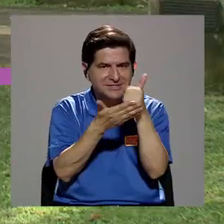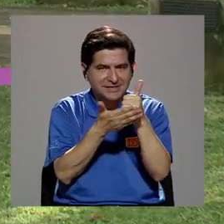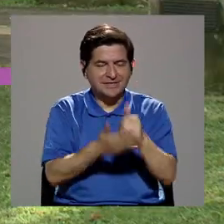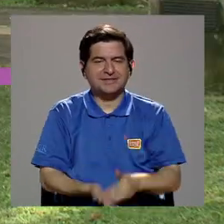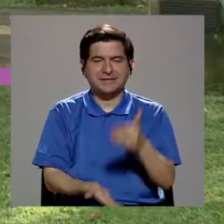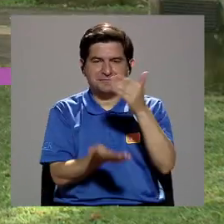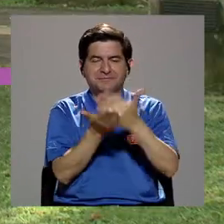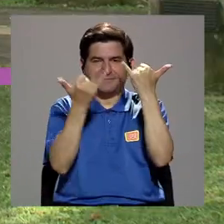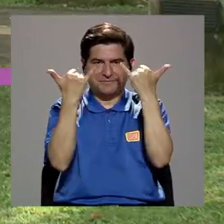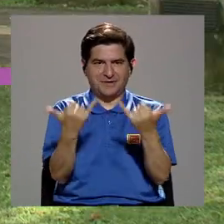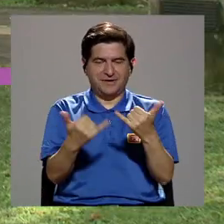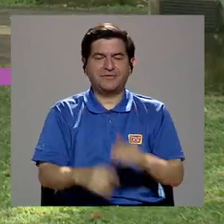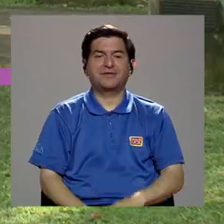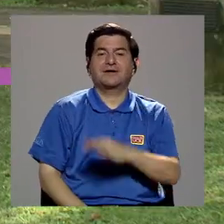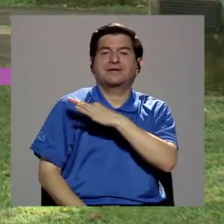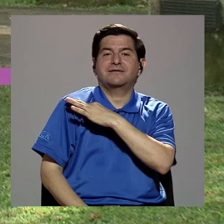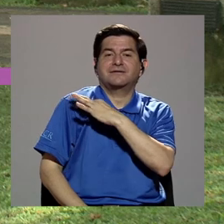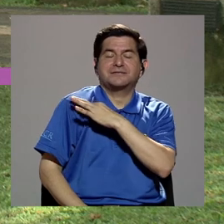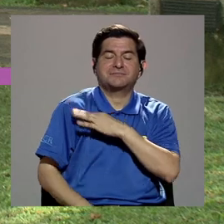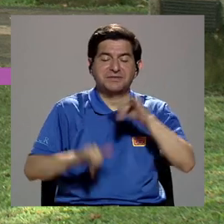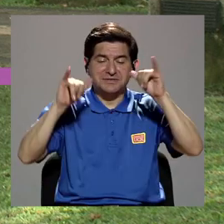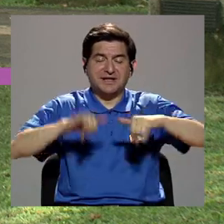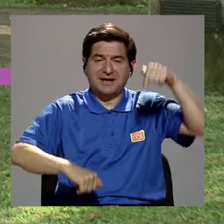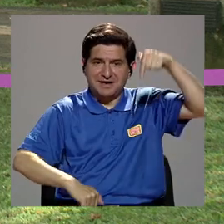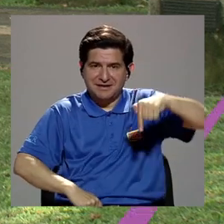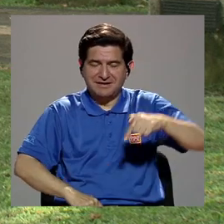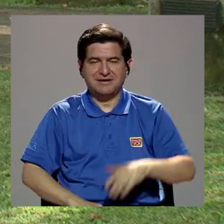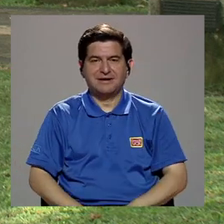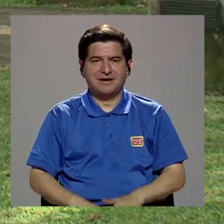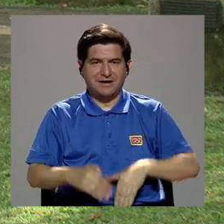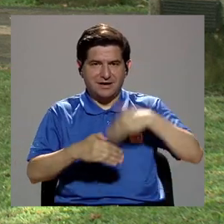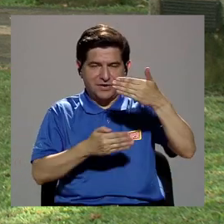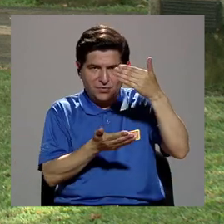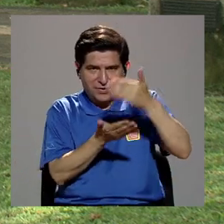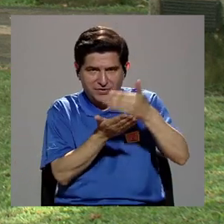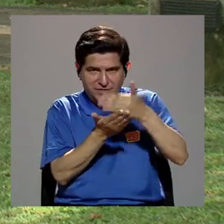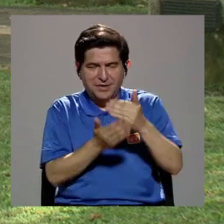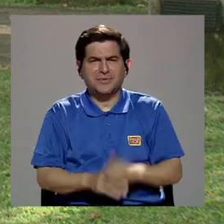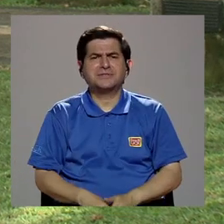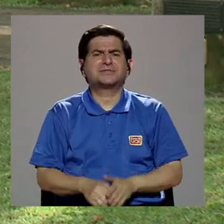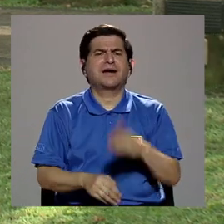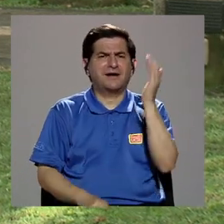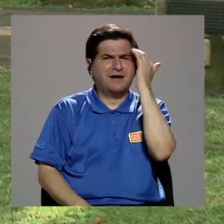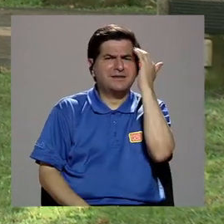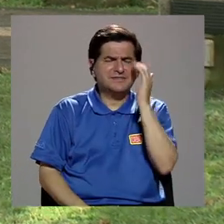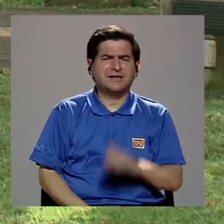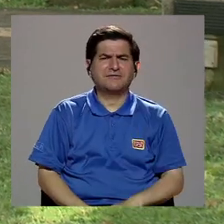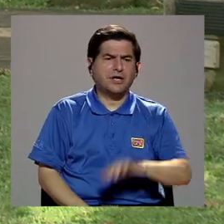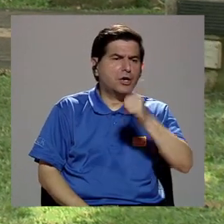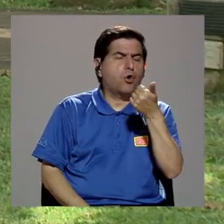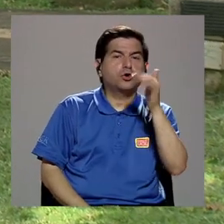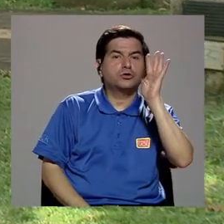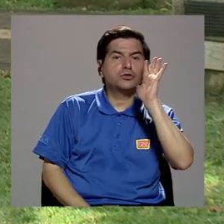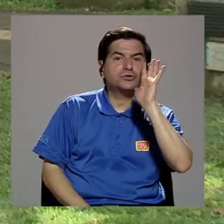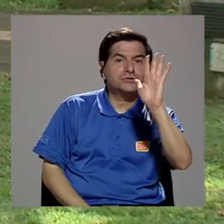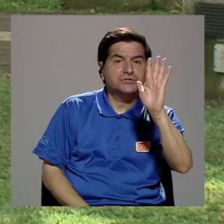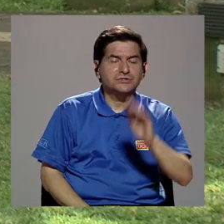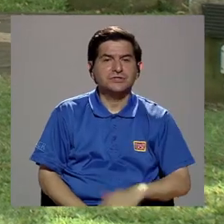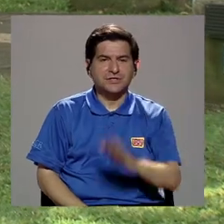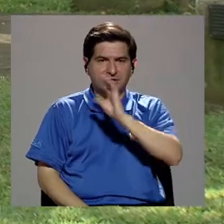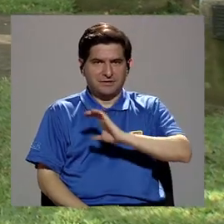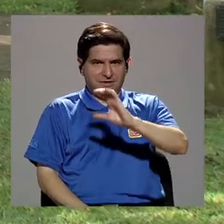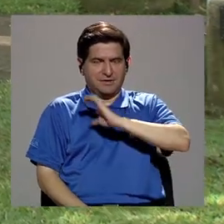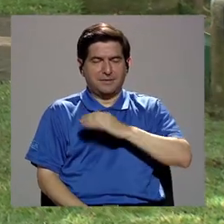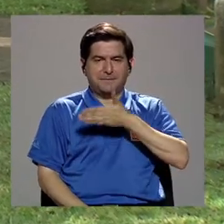hacer una pausa. Los invito a que se queden con nosotros después de este corte para que puedan conocer cuáles son estos otros puntos